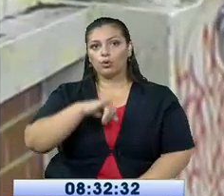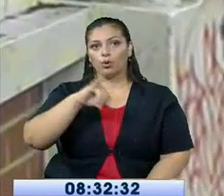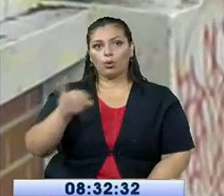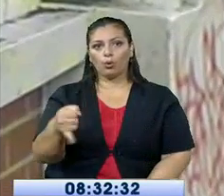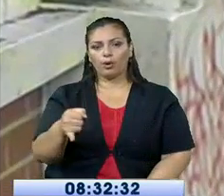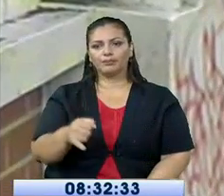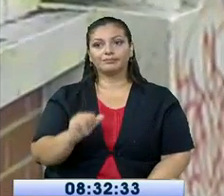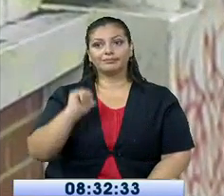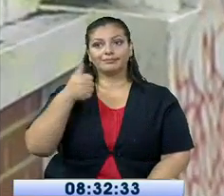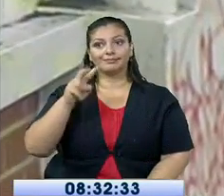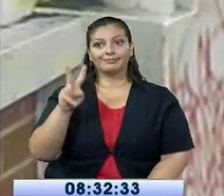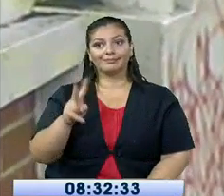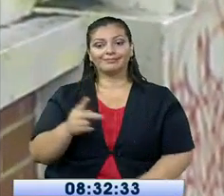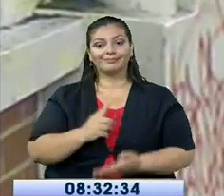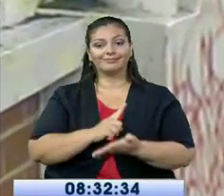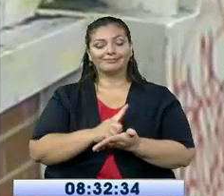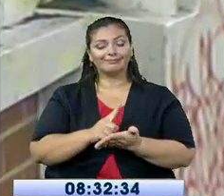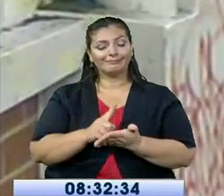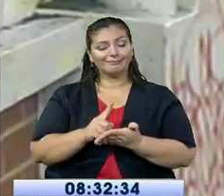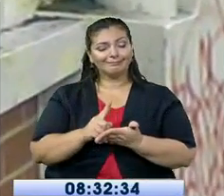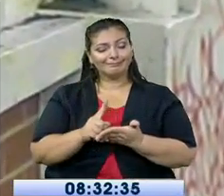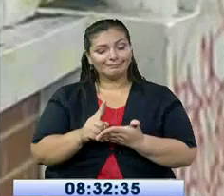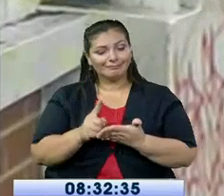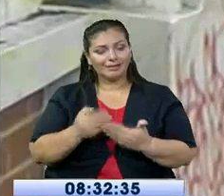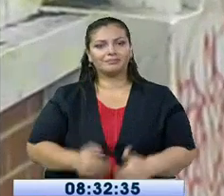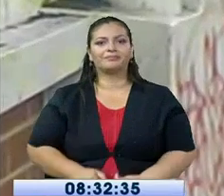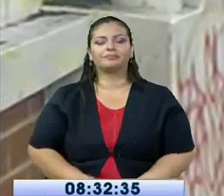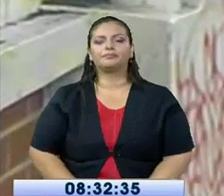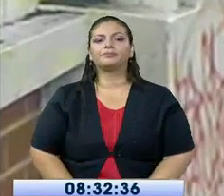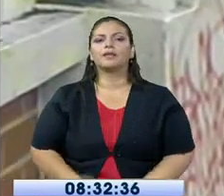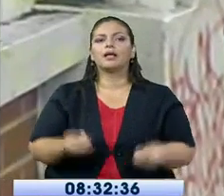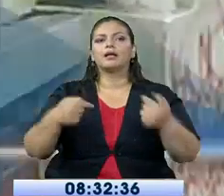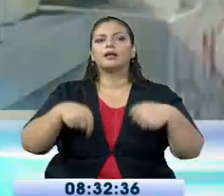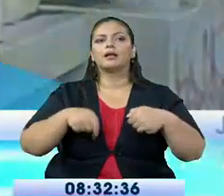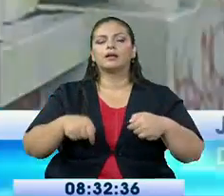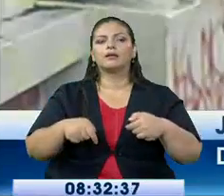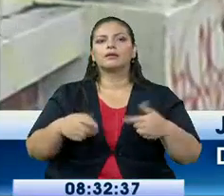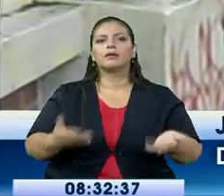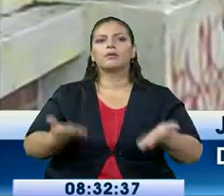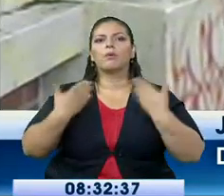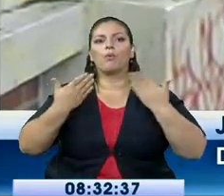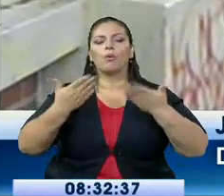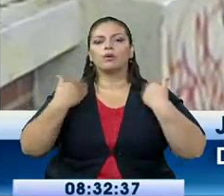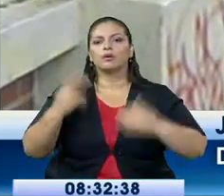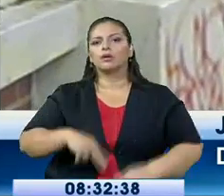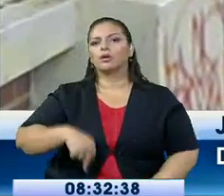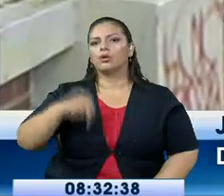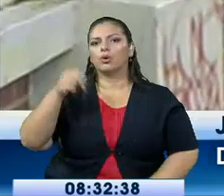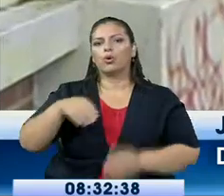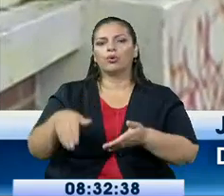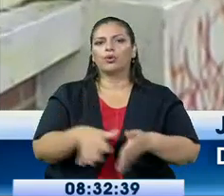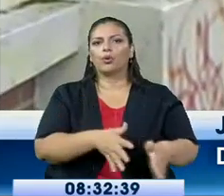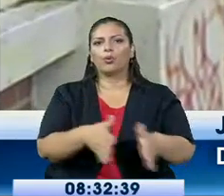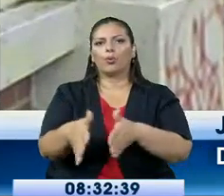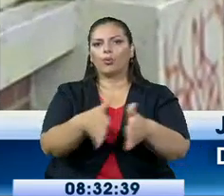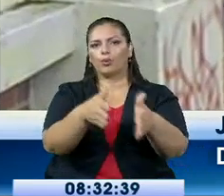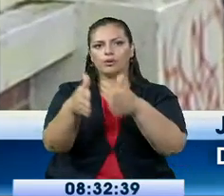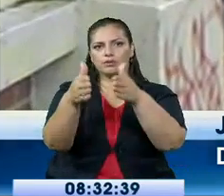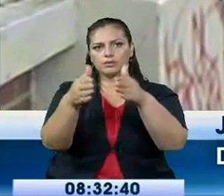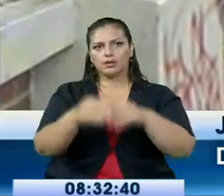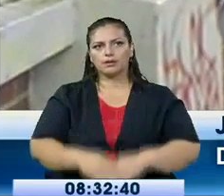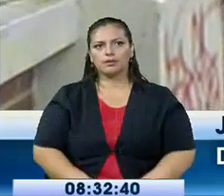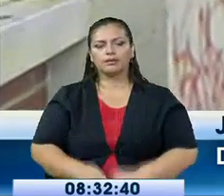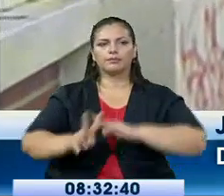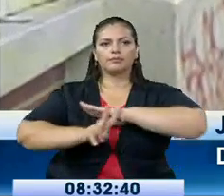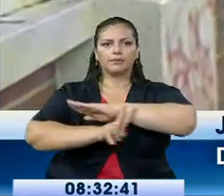del fin de semana. Nosotros por el momento nos encontramos en la avenida Francisco de Orellana, en el sector de Los Vergeles,